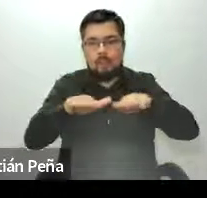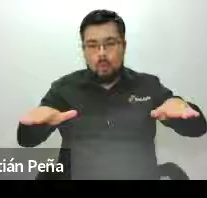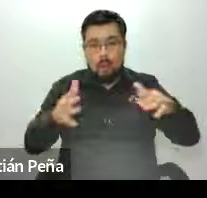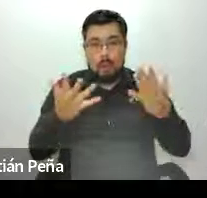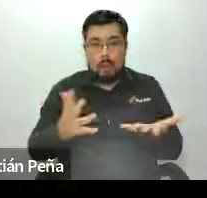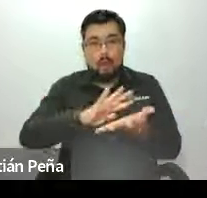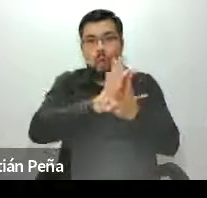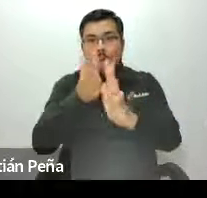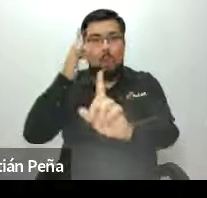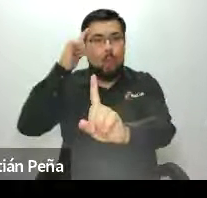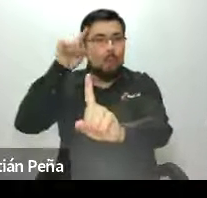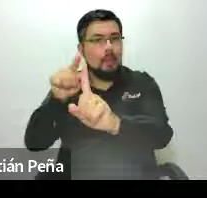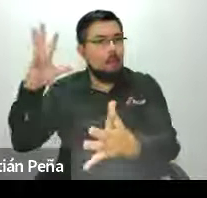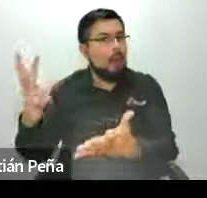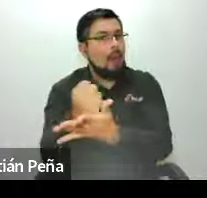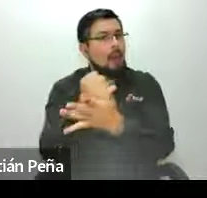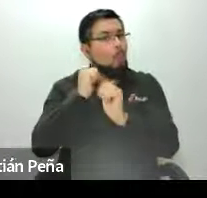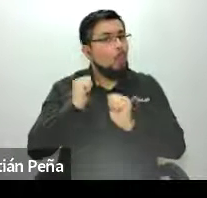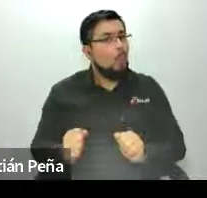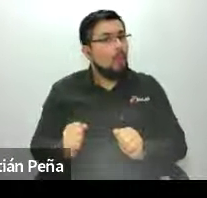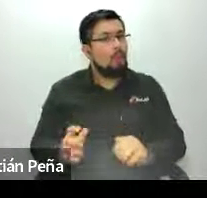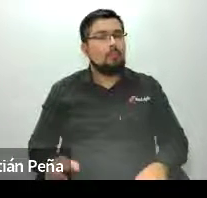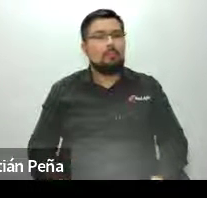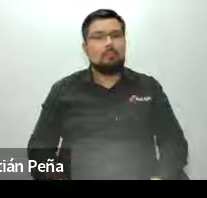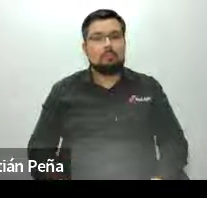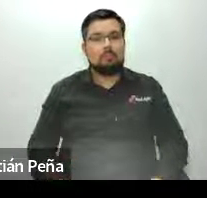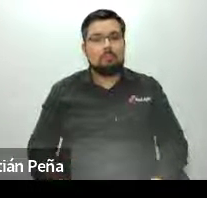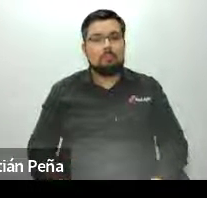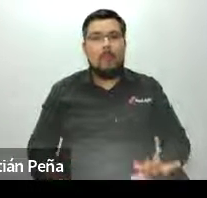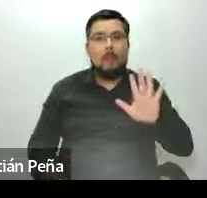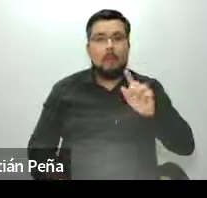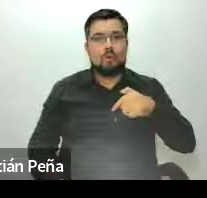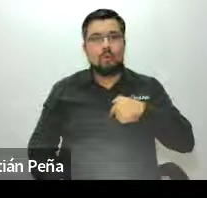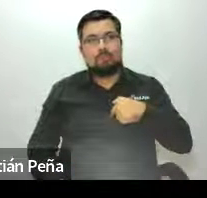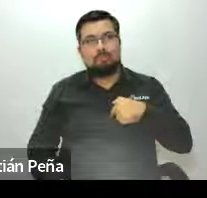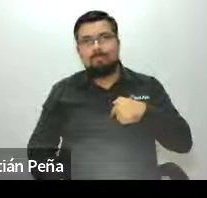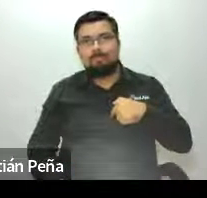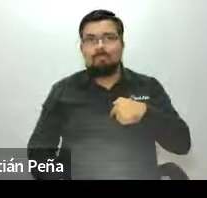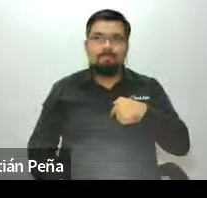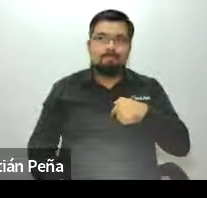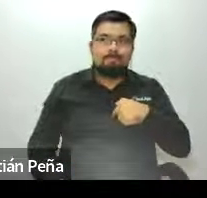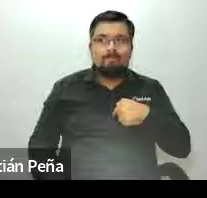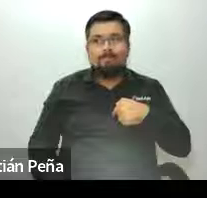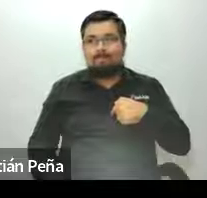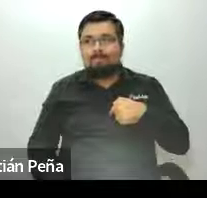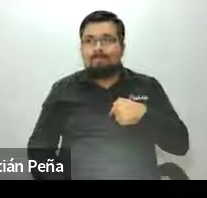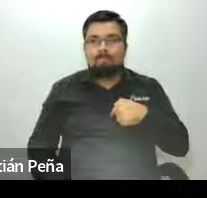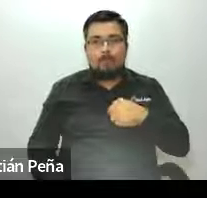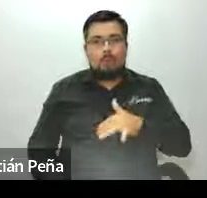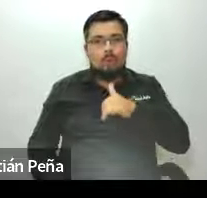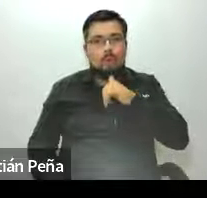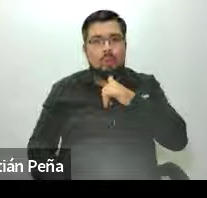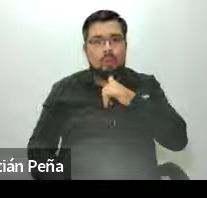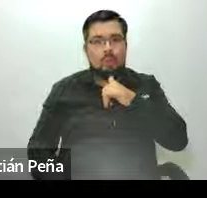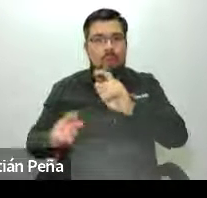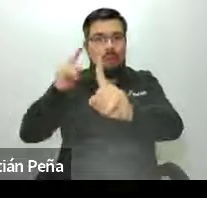¿no? Entonces, a lo mejor yo digo, mira, sí, no sé, de los 15 objetivos que